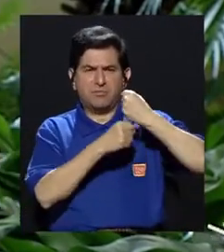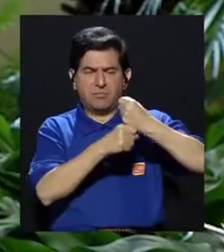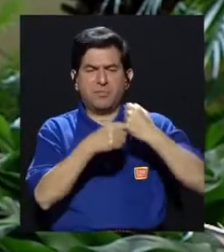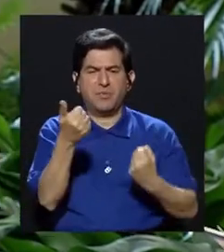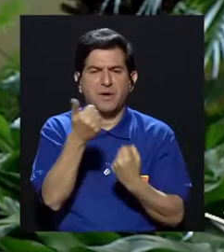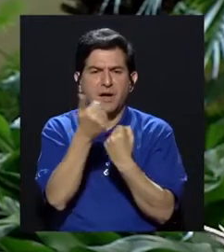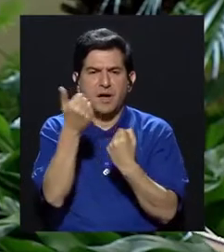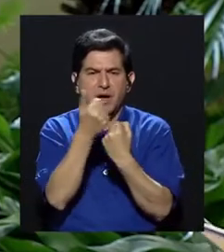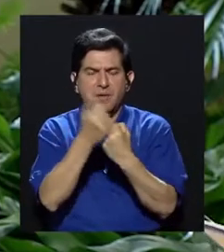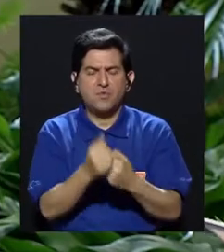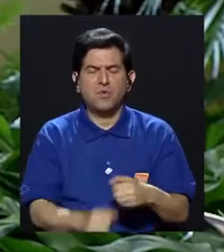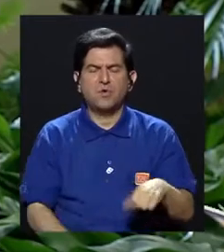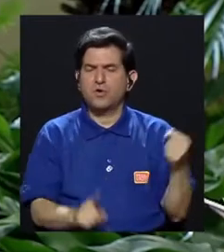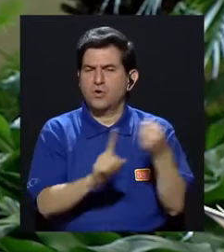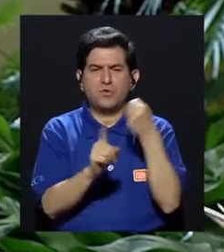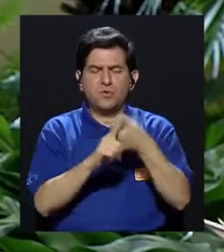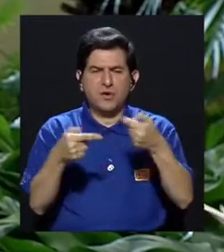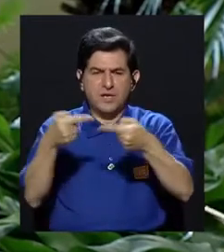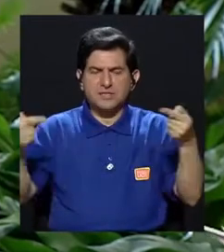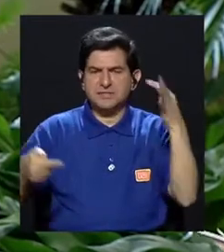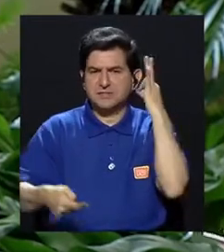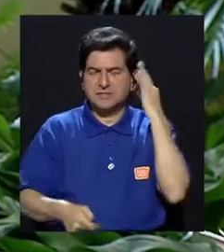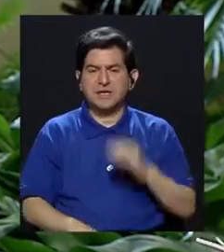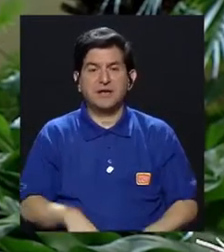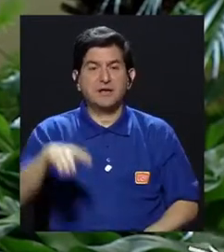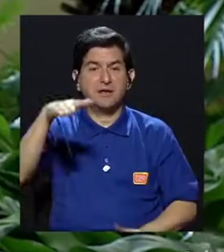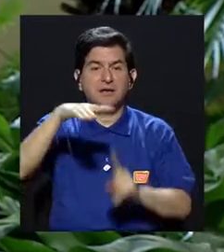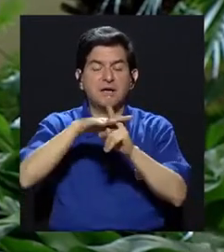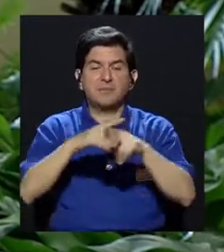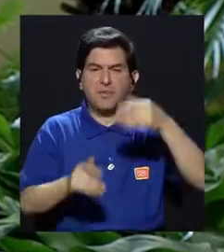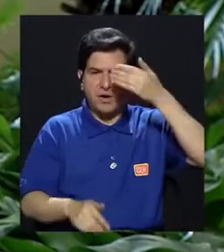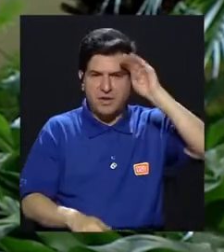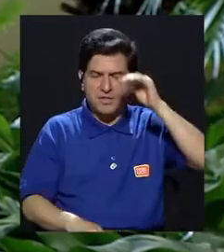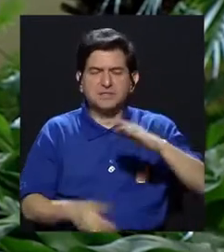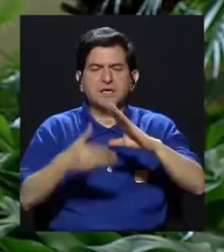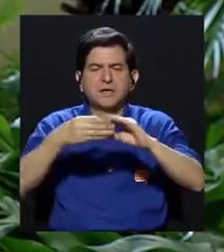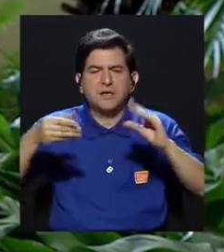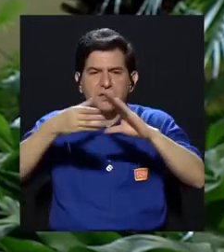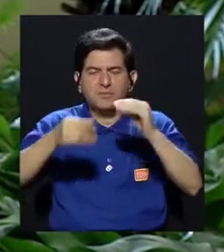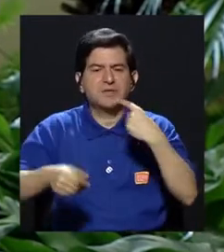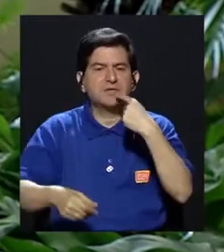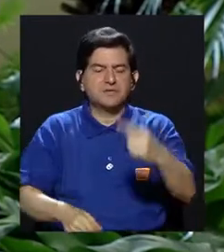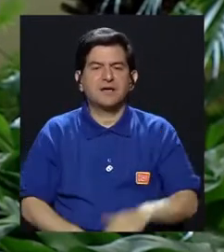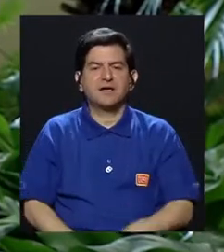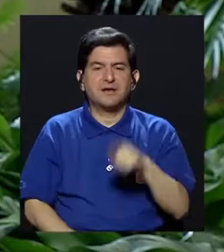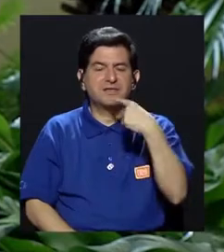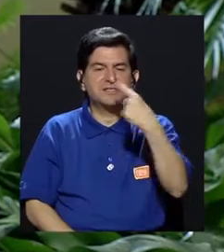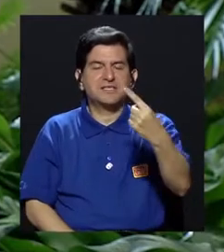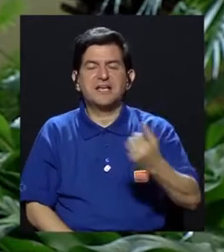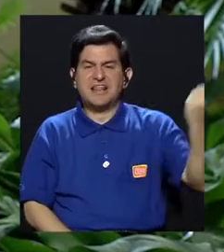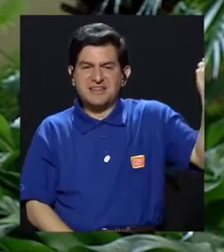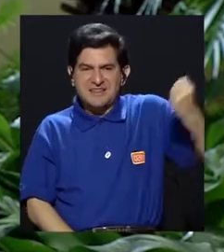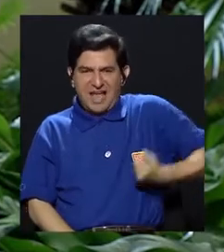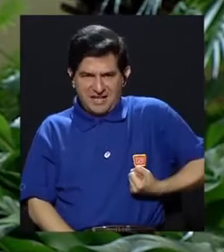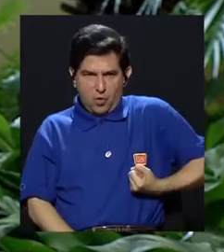apoyando las dos violencias a las mujeres y aparecía en Facebook algunos comentarios que decían traidores,